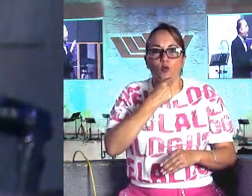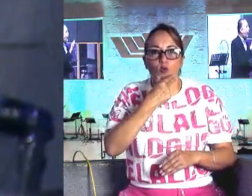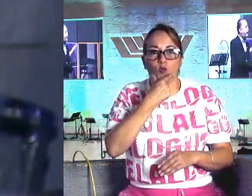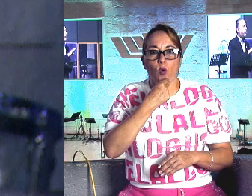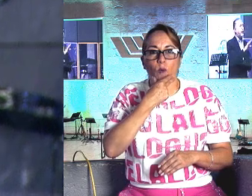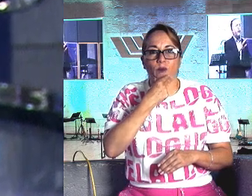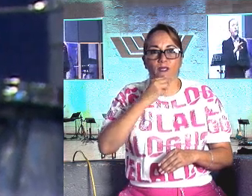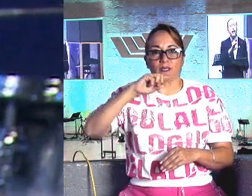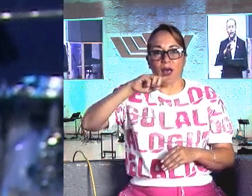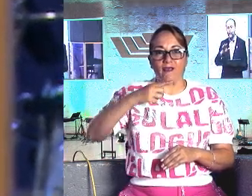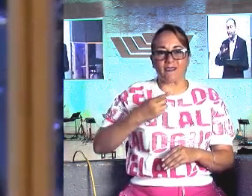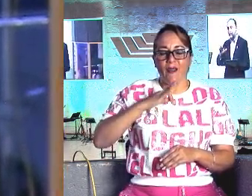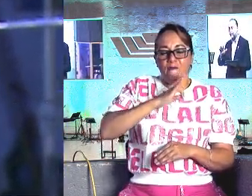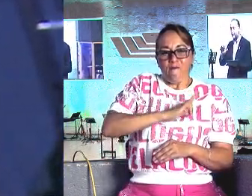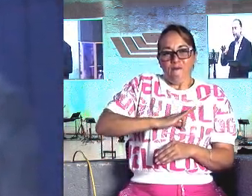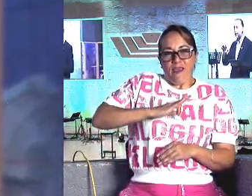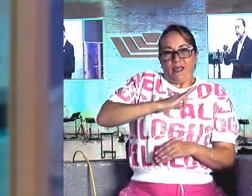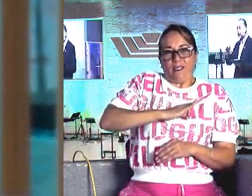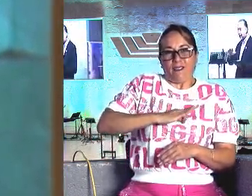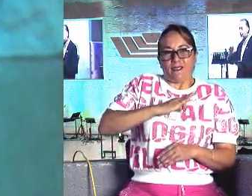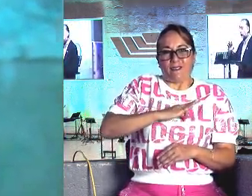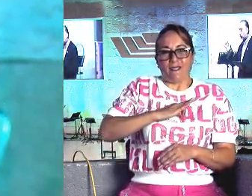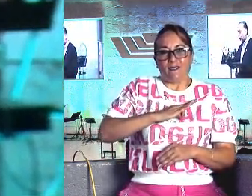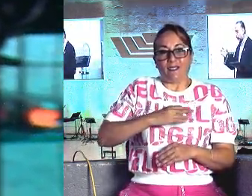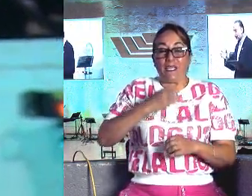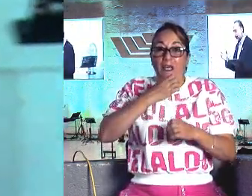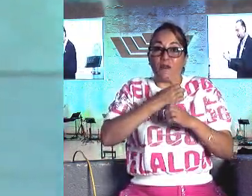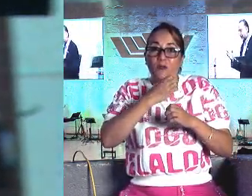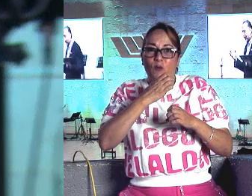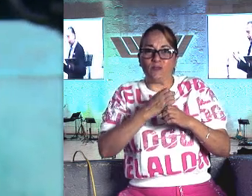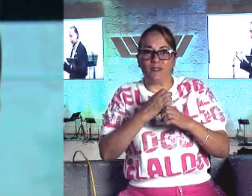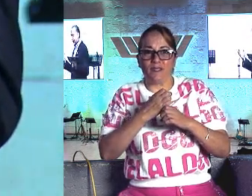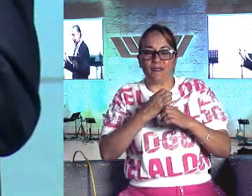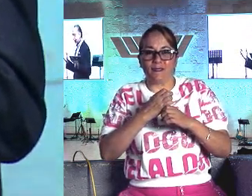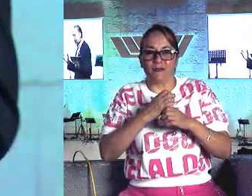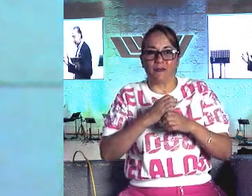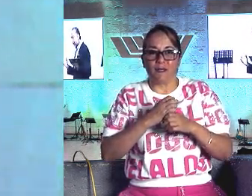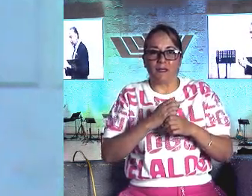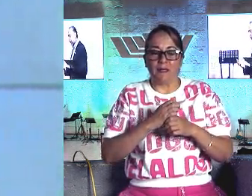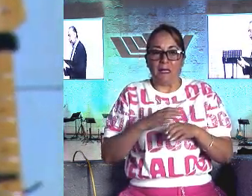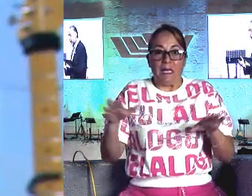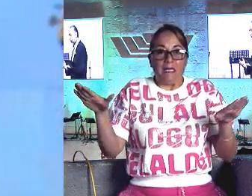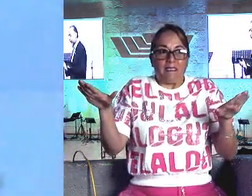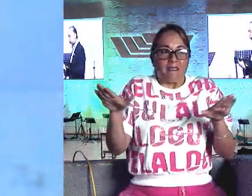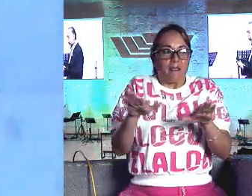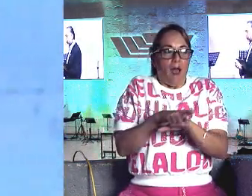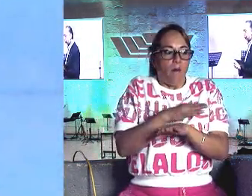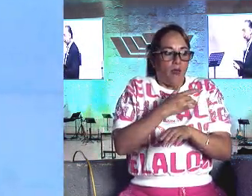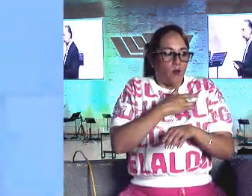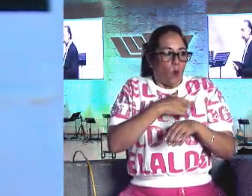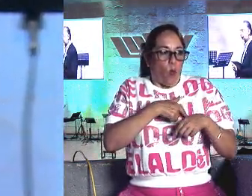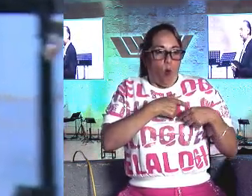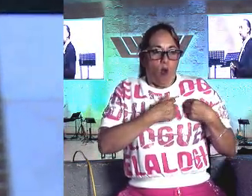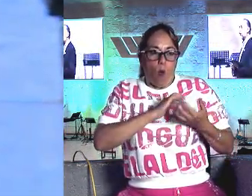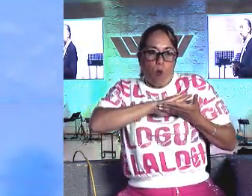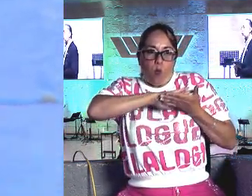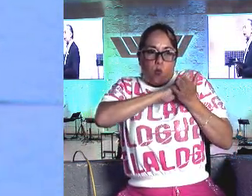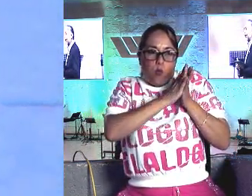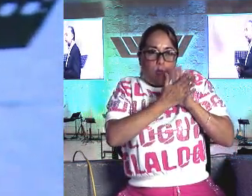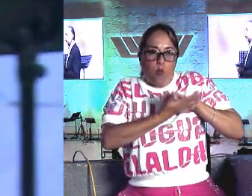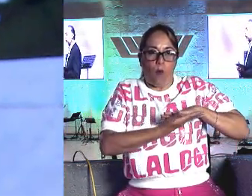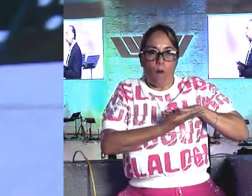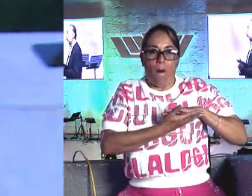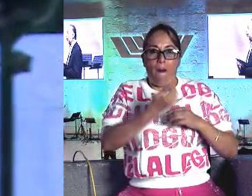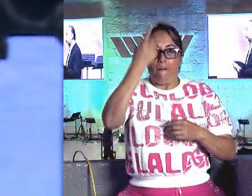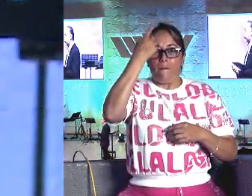a ser felices. Y entonces les cambia el corazón para que sean un